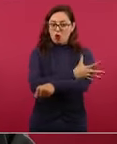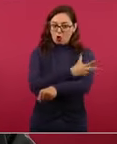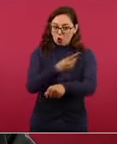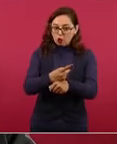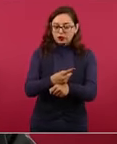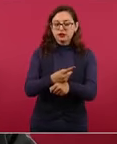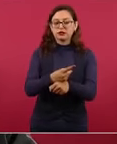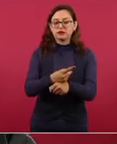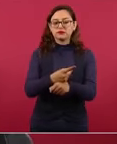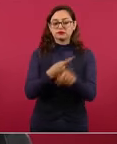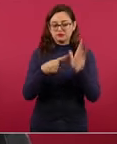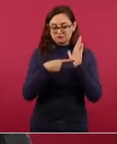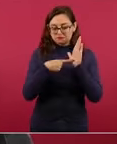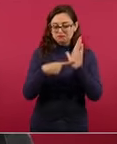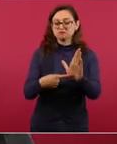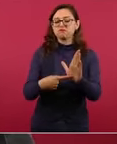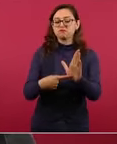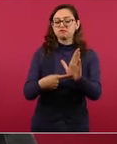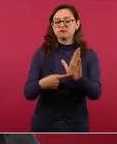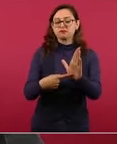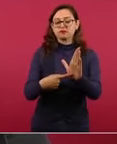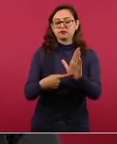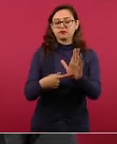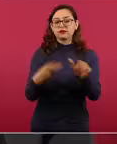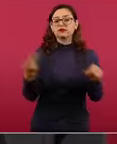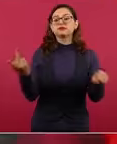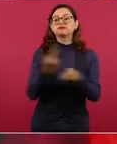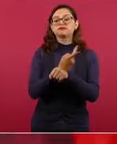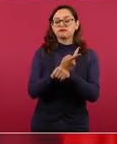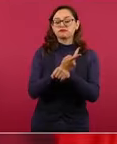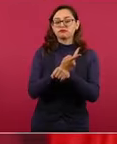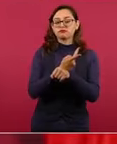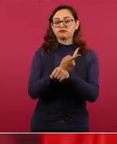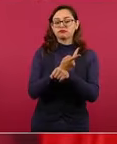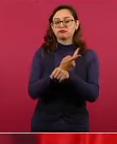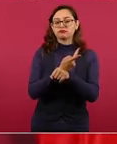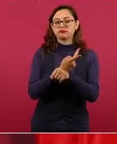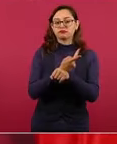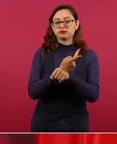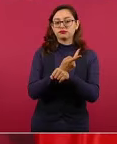y emerger y se va a poder